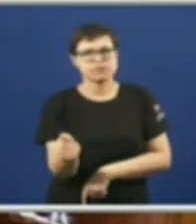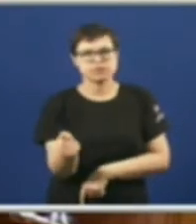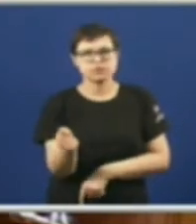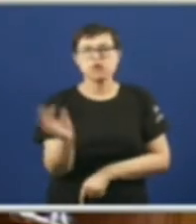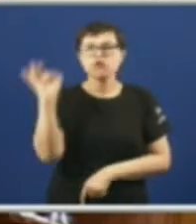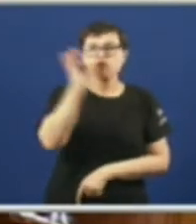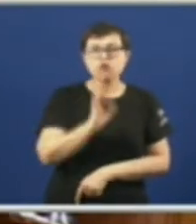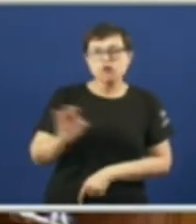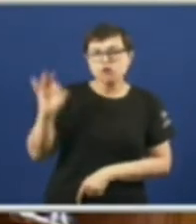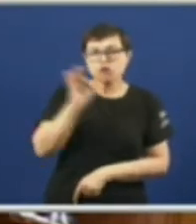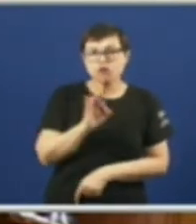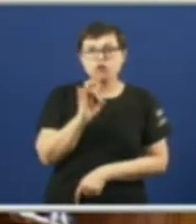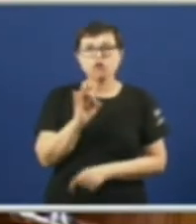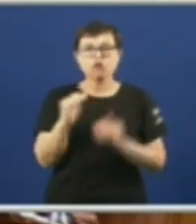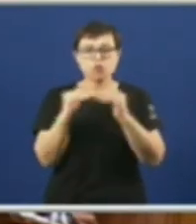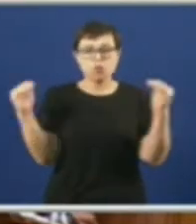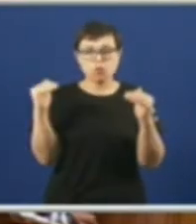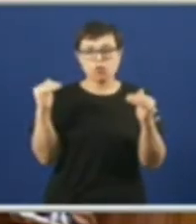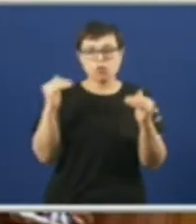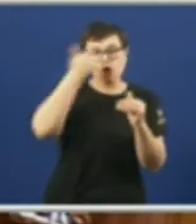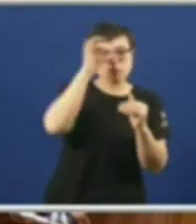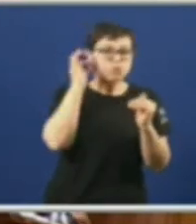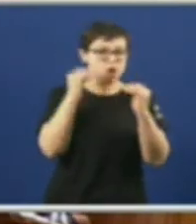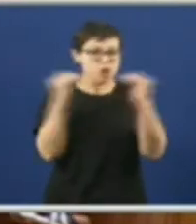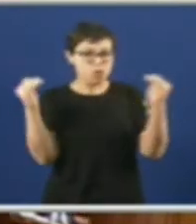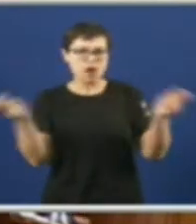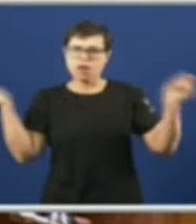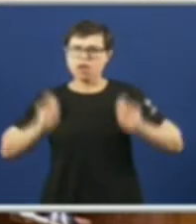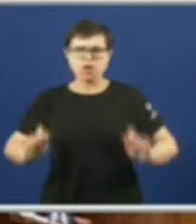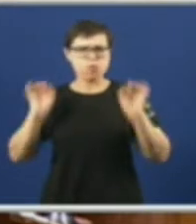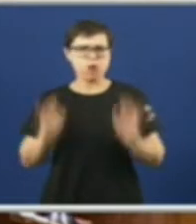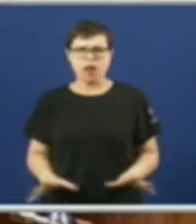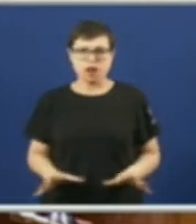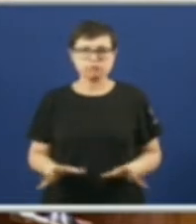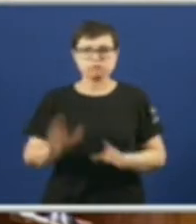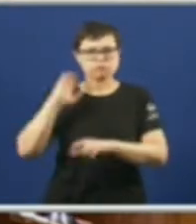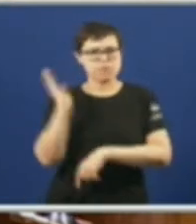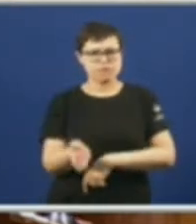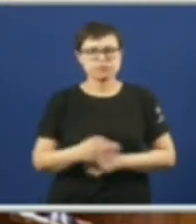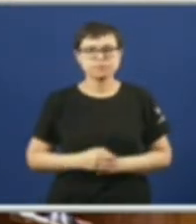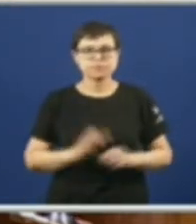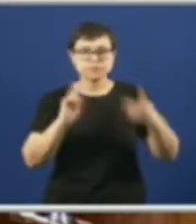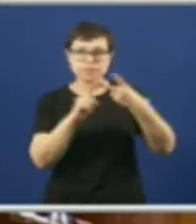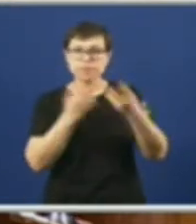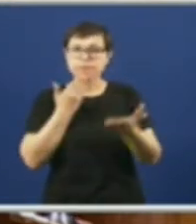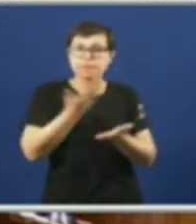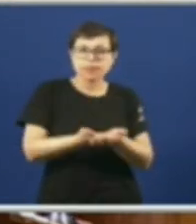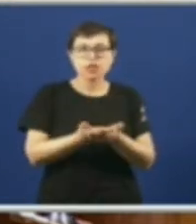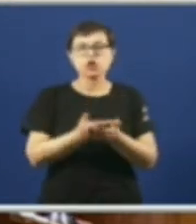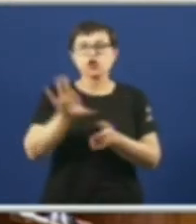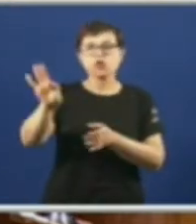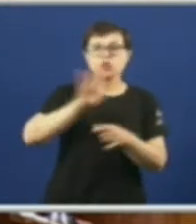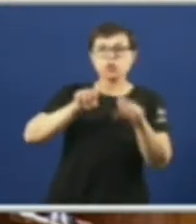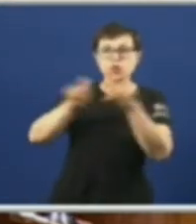incumplan o principio de igual traballo, igual salario. Segunda proposta, excluir da contratación pública a